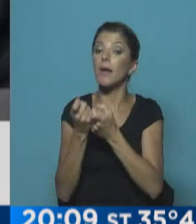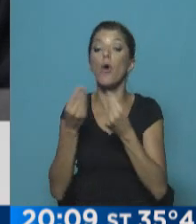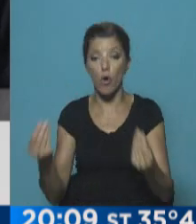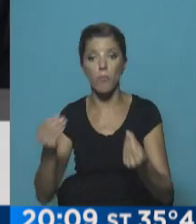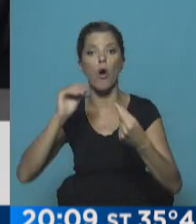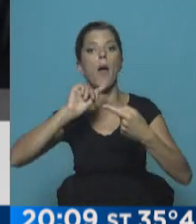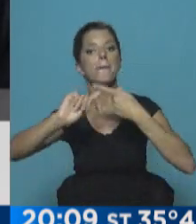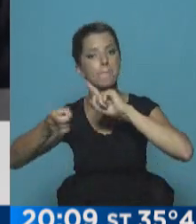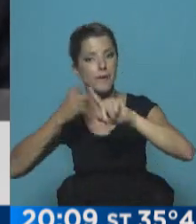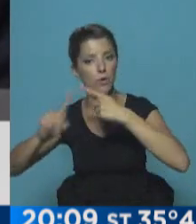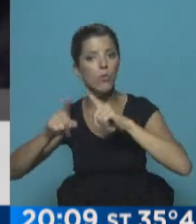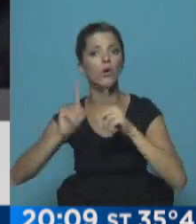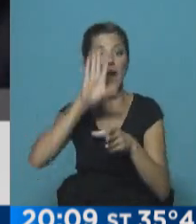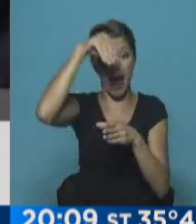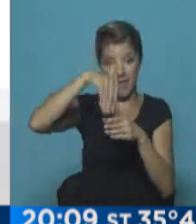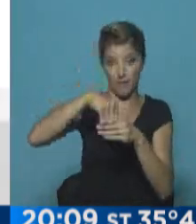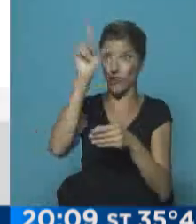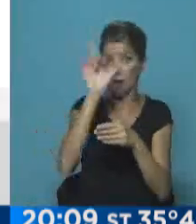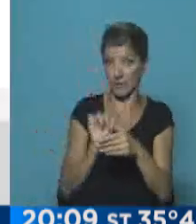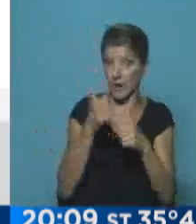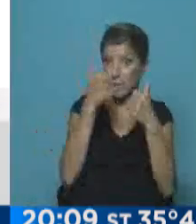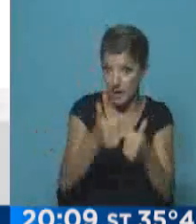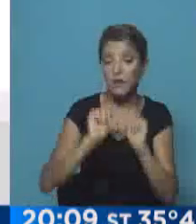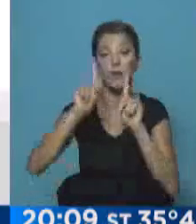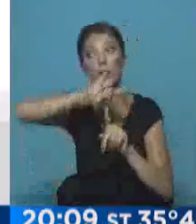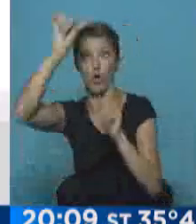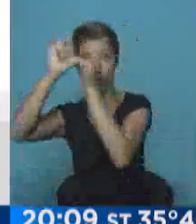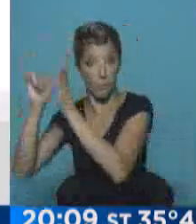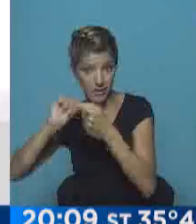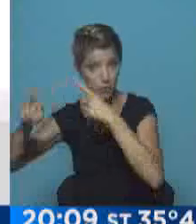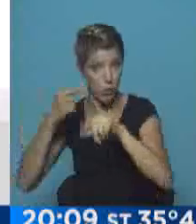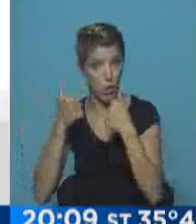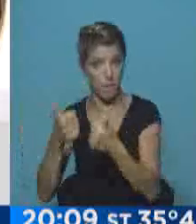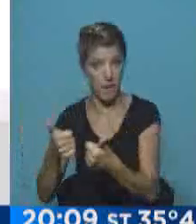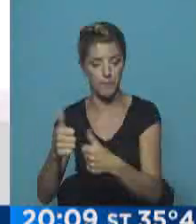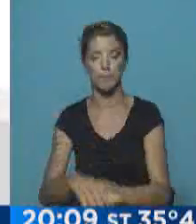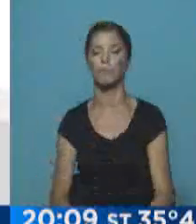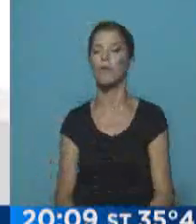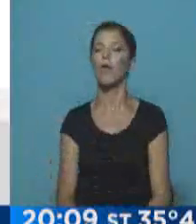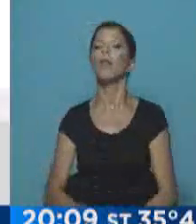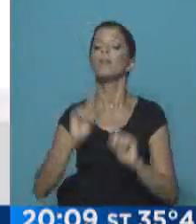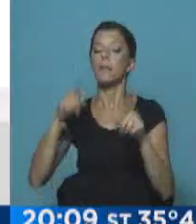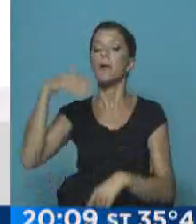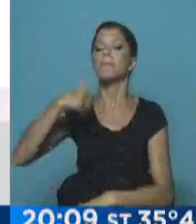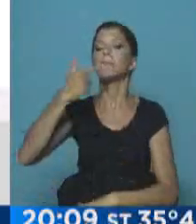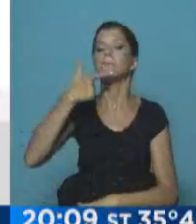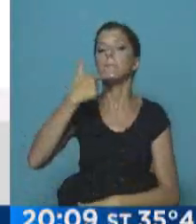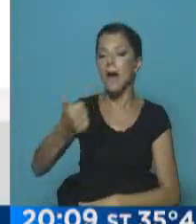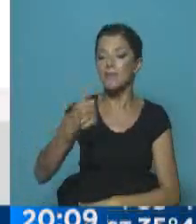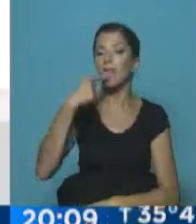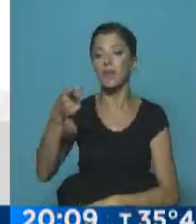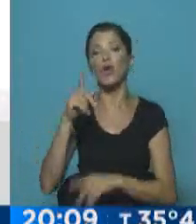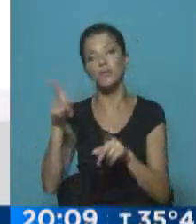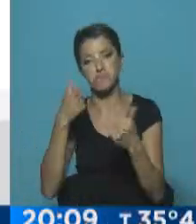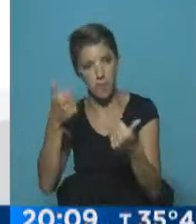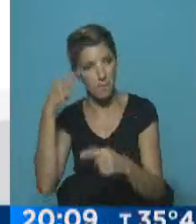relaciones internas y externas si bien maa destacó Durante los últimos días la actitud del nuevo gobierno de incluirlo